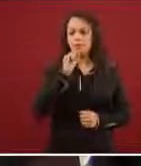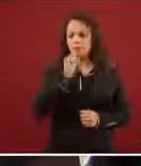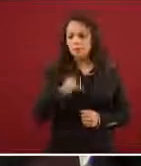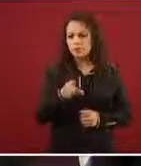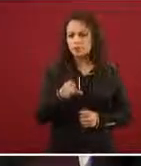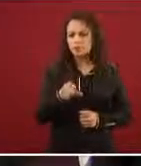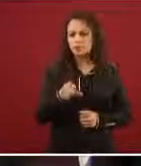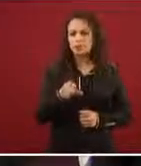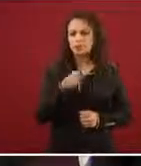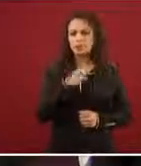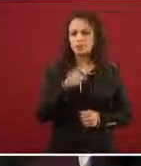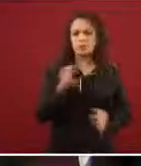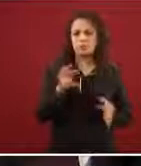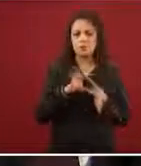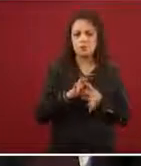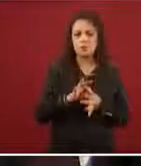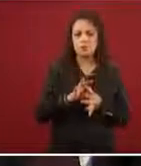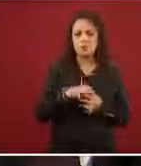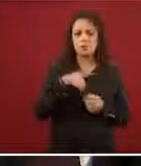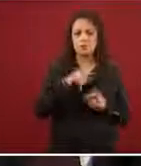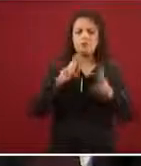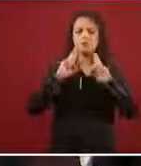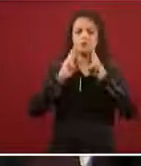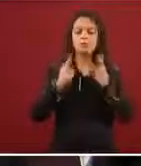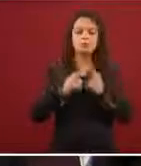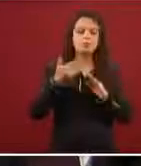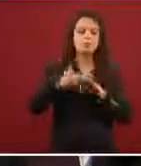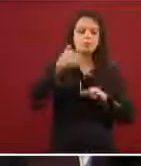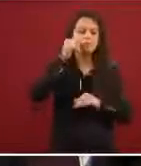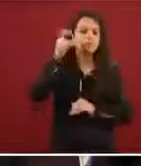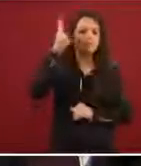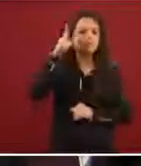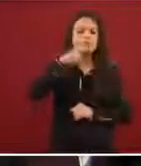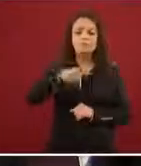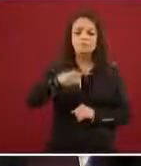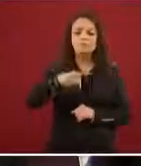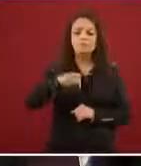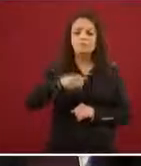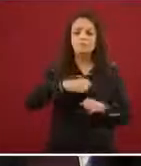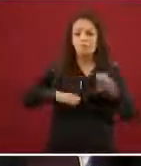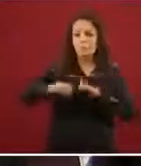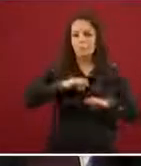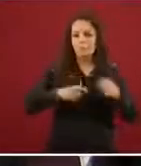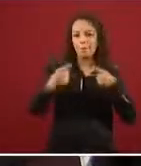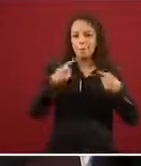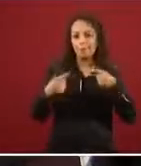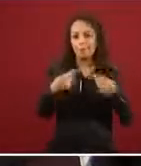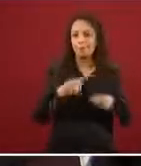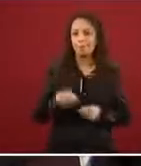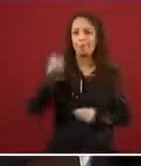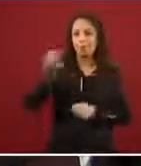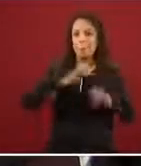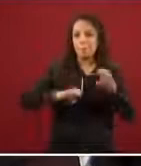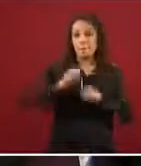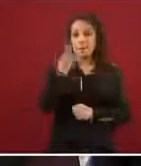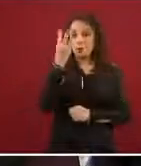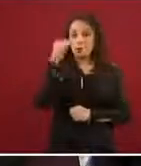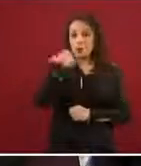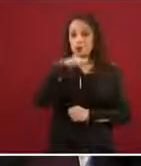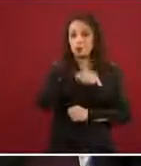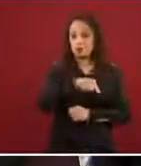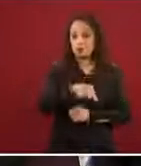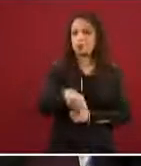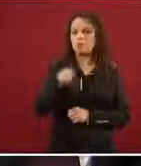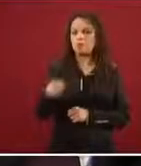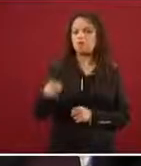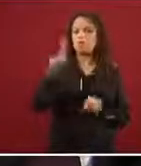refiriéndome a la reunión que tuvo con empresarios antier, pues se señala que Walmart está entre esas empresas que no ha estado pagando